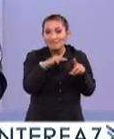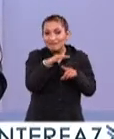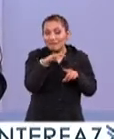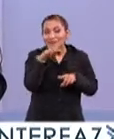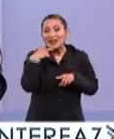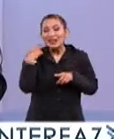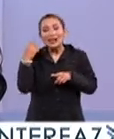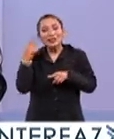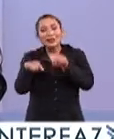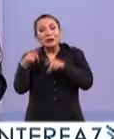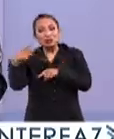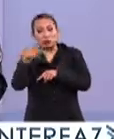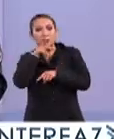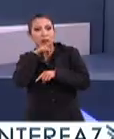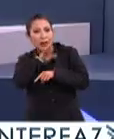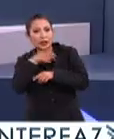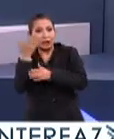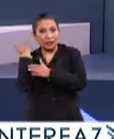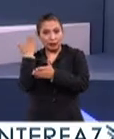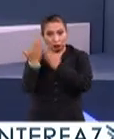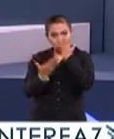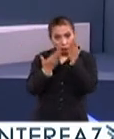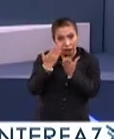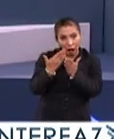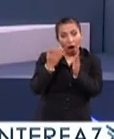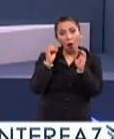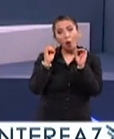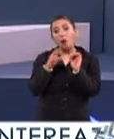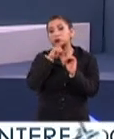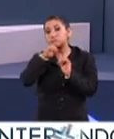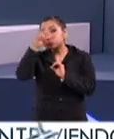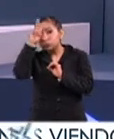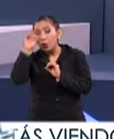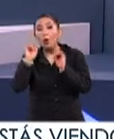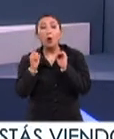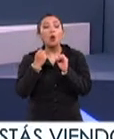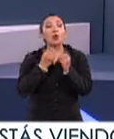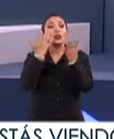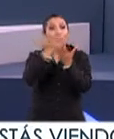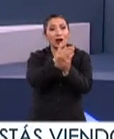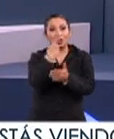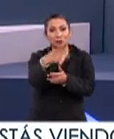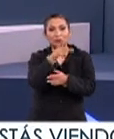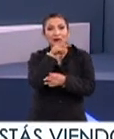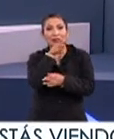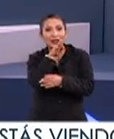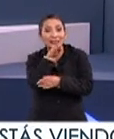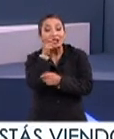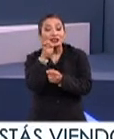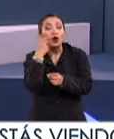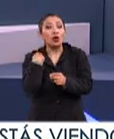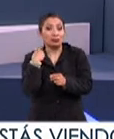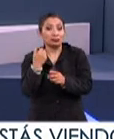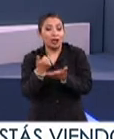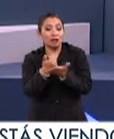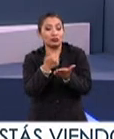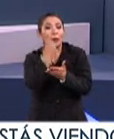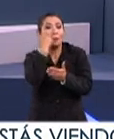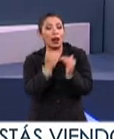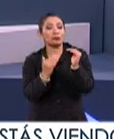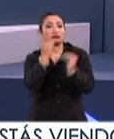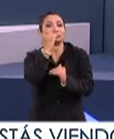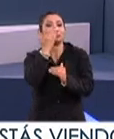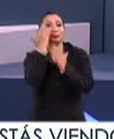Depende mucho de si sus padres tuvieron escolaridad, del tipo de ingresos que hay en sus hogares. Entonces, eso marca mucho el logro